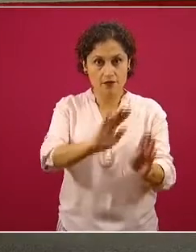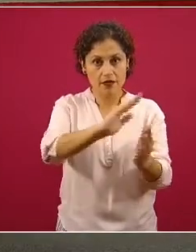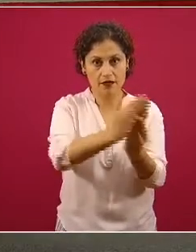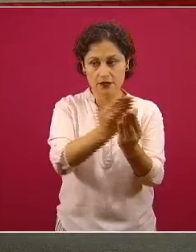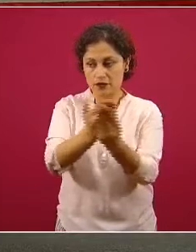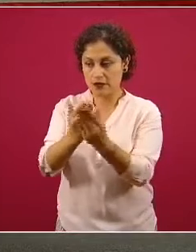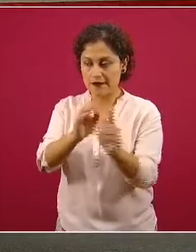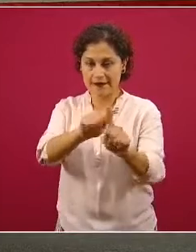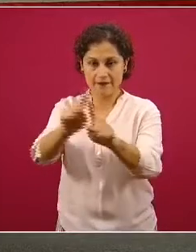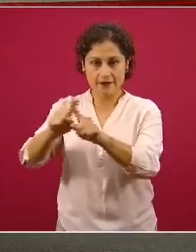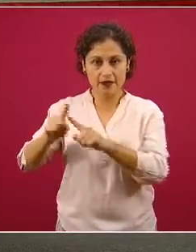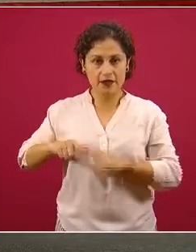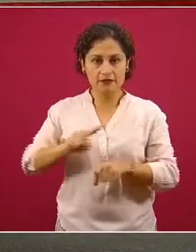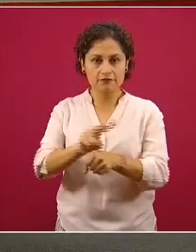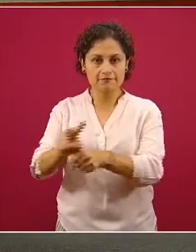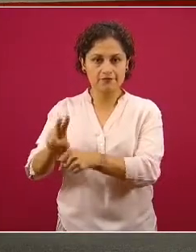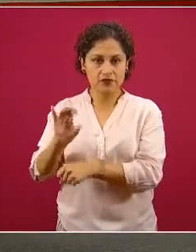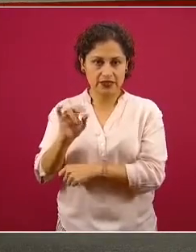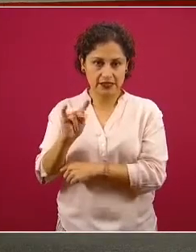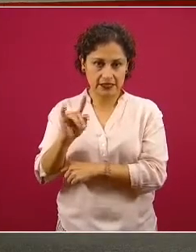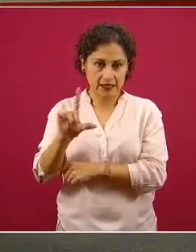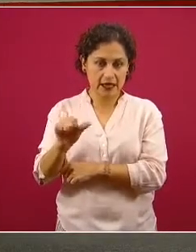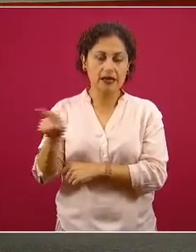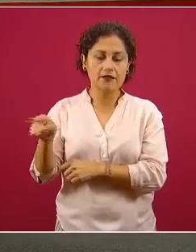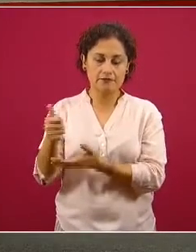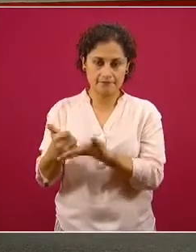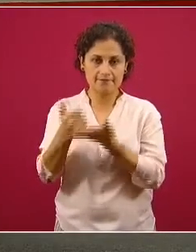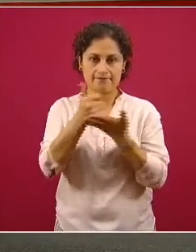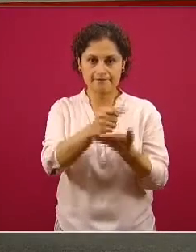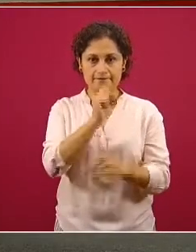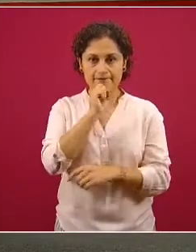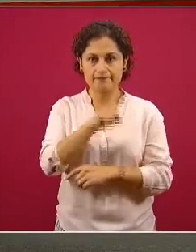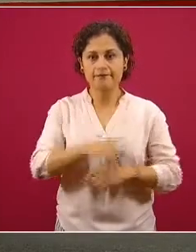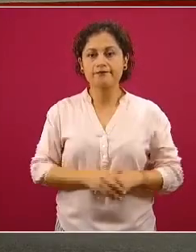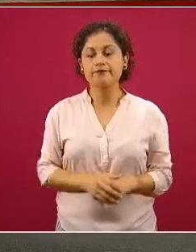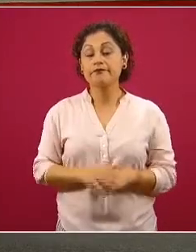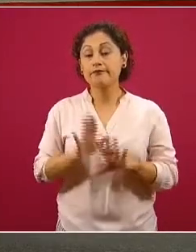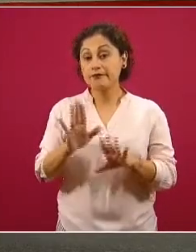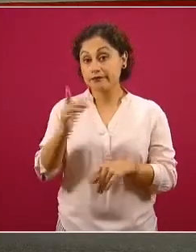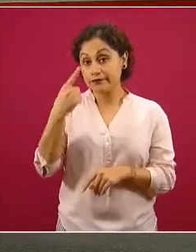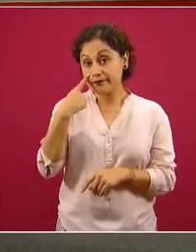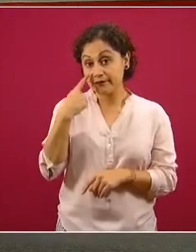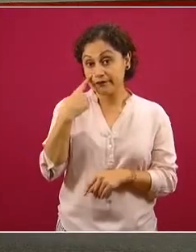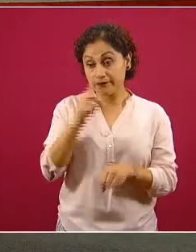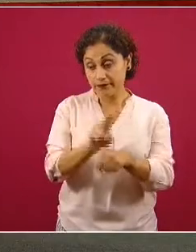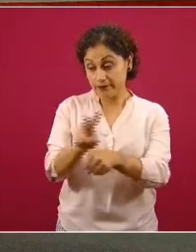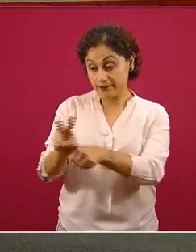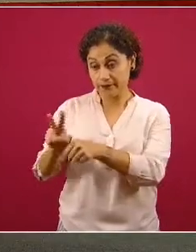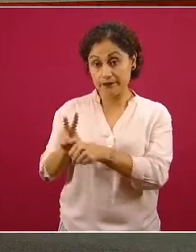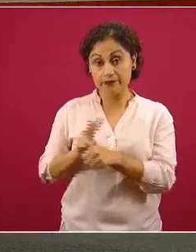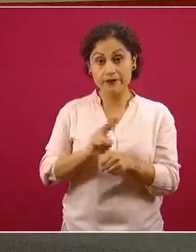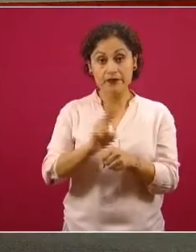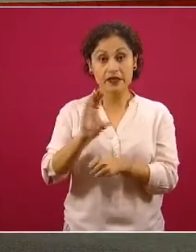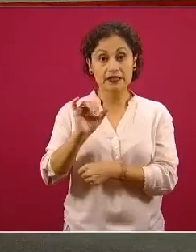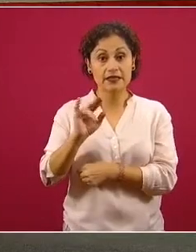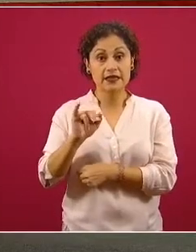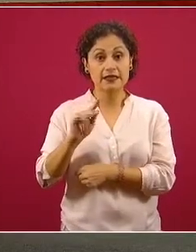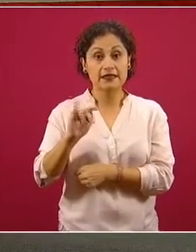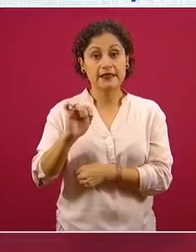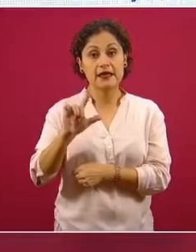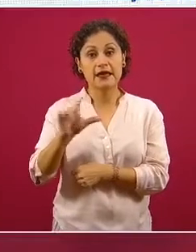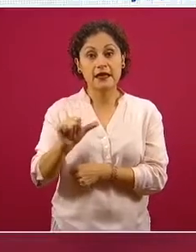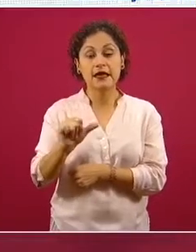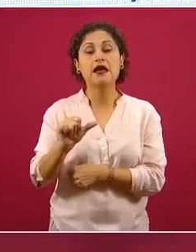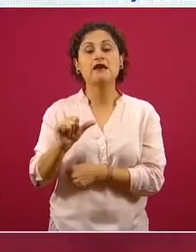vigilancia Centinela. Ahora, la vigilancia Centinela deliberadamente acepta la